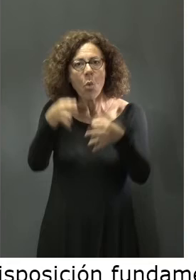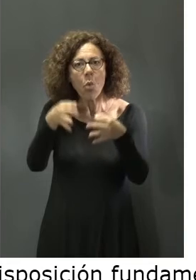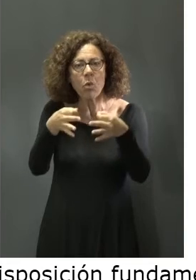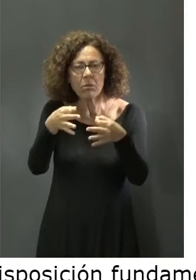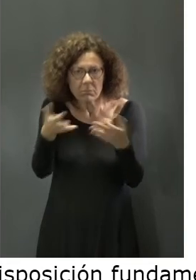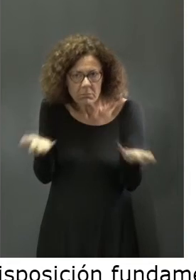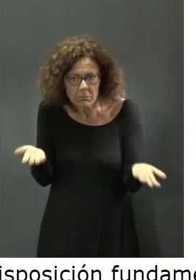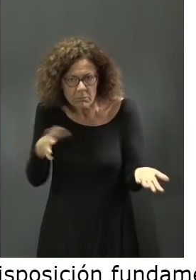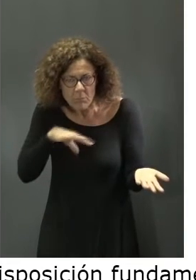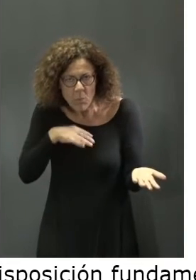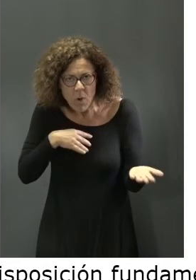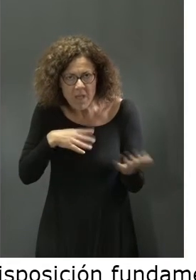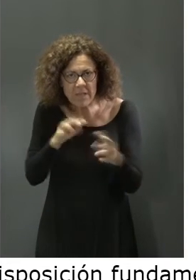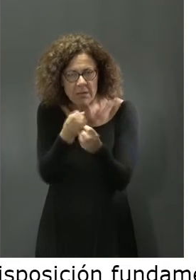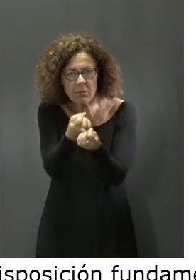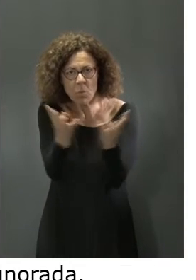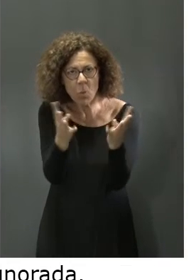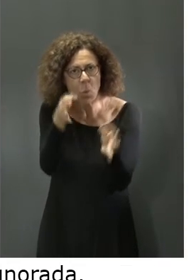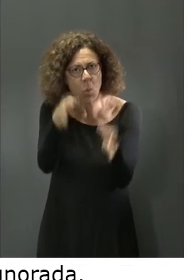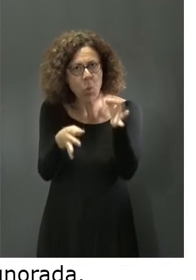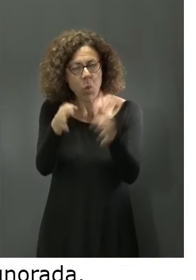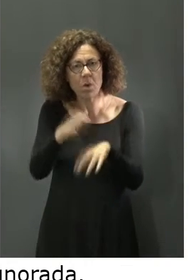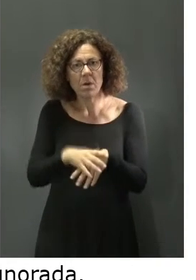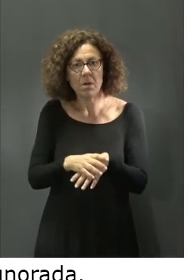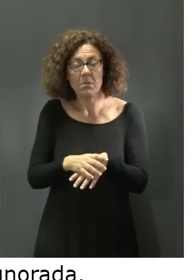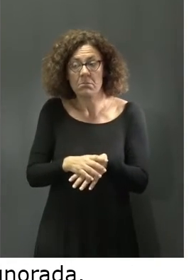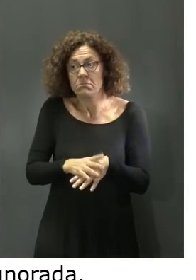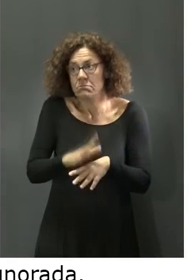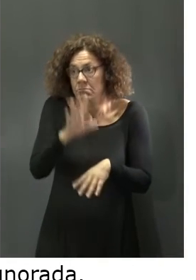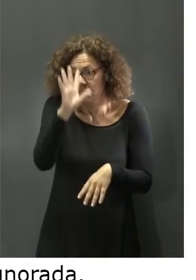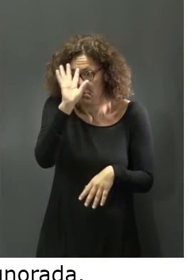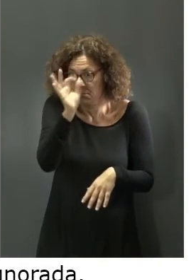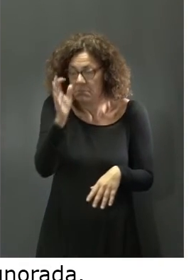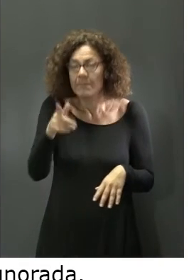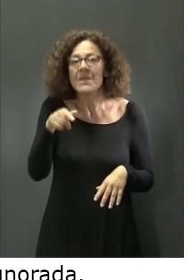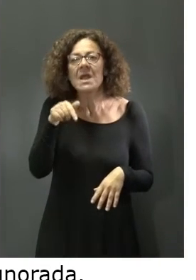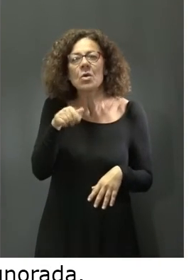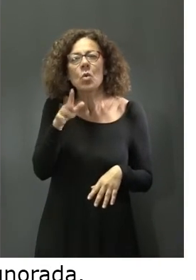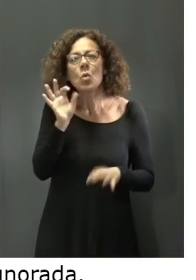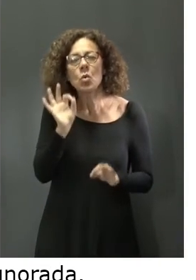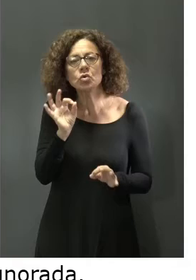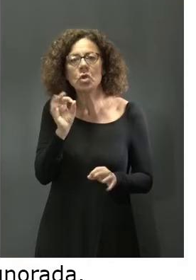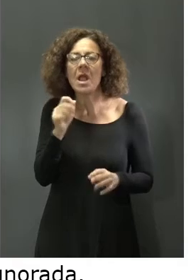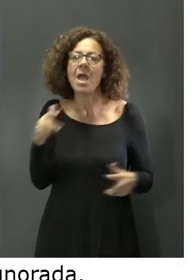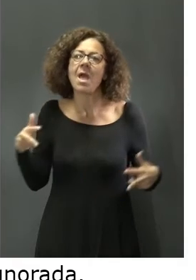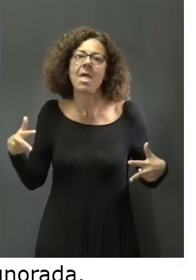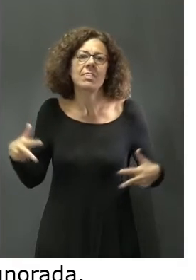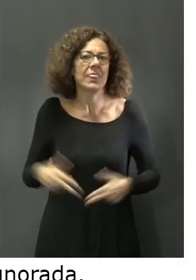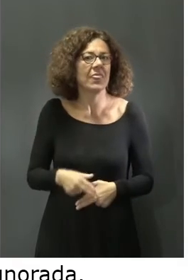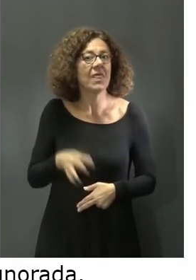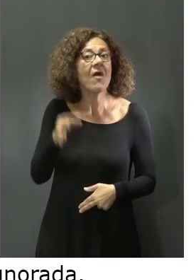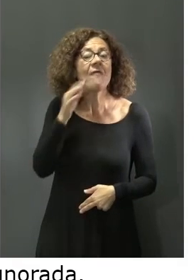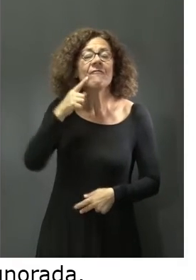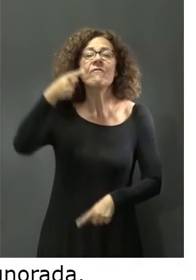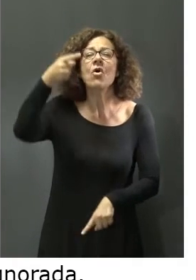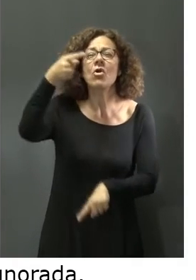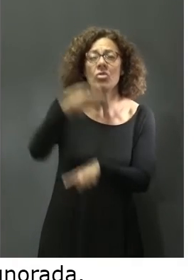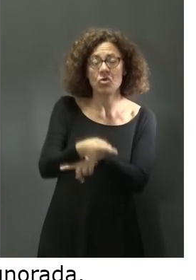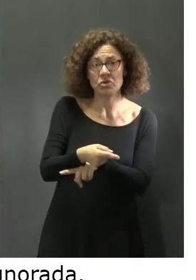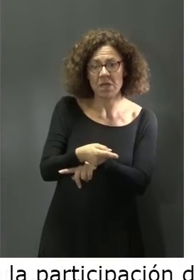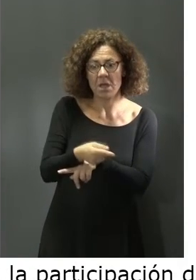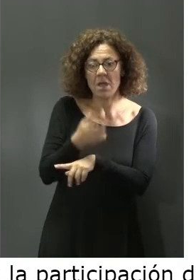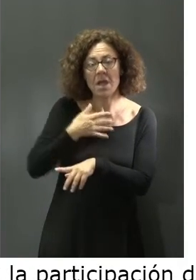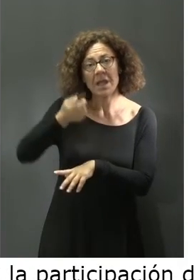ser jurados? Sobre todo, la ignominiosa esterilización forzosa que se permitía en